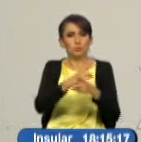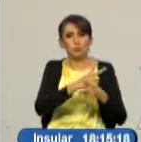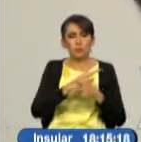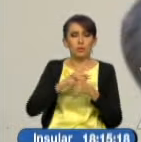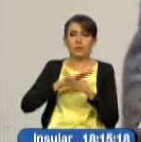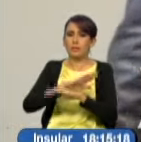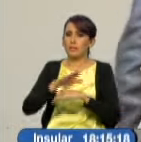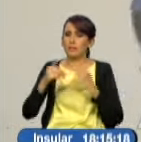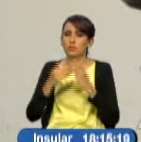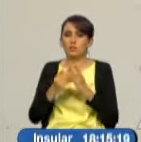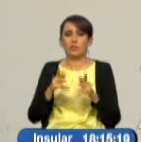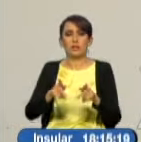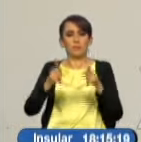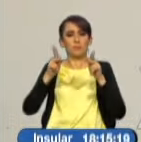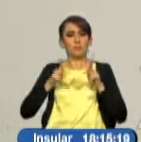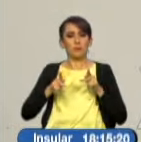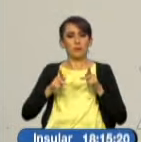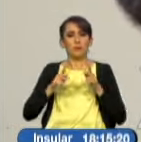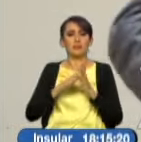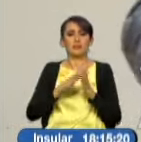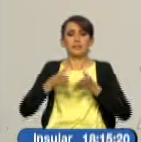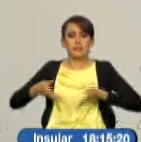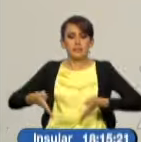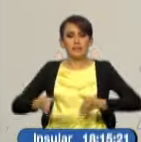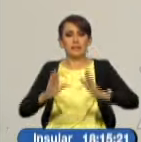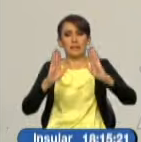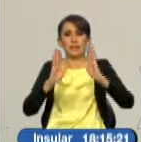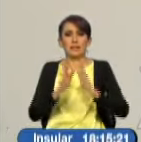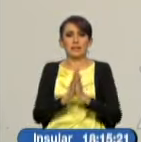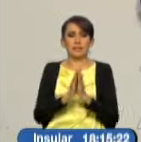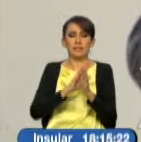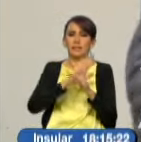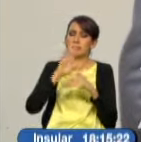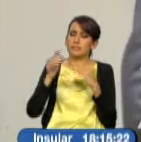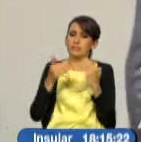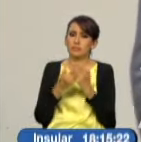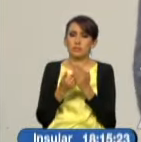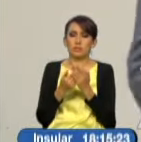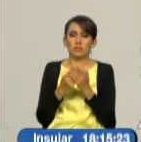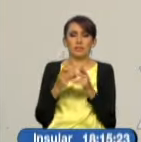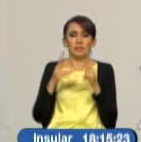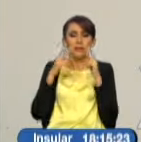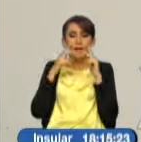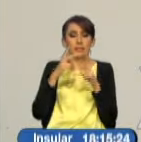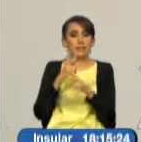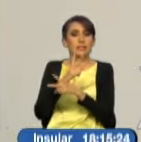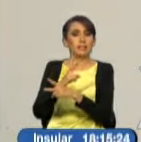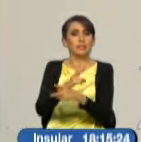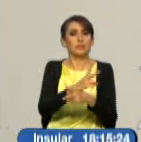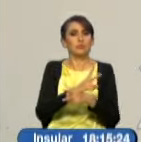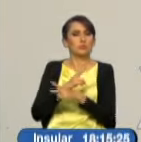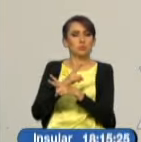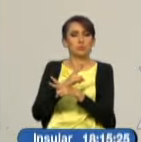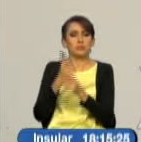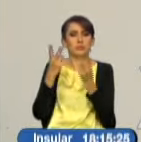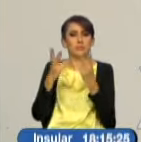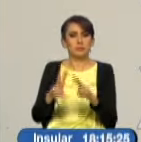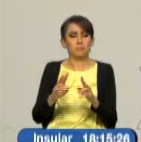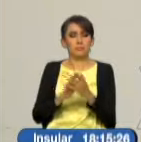defender los puentes que unen a los pueblos y a las familias ecuatorianas. Hay que defender,